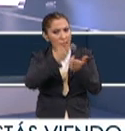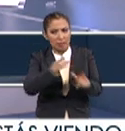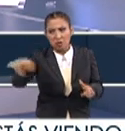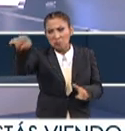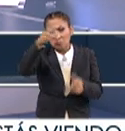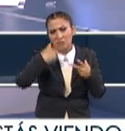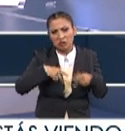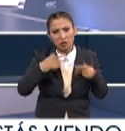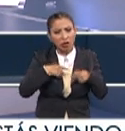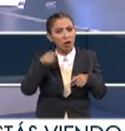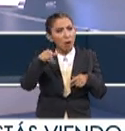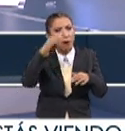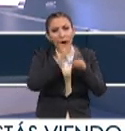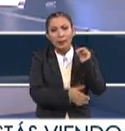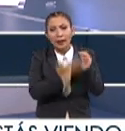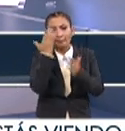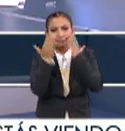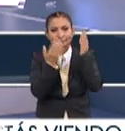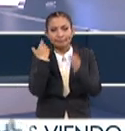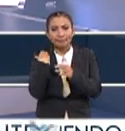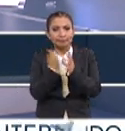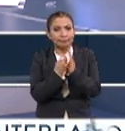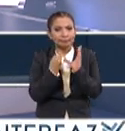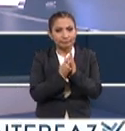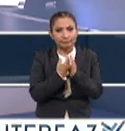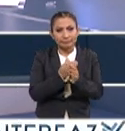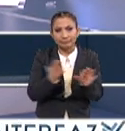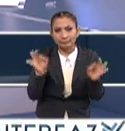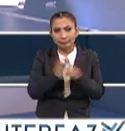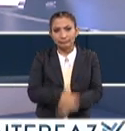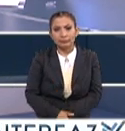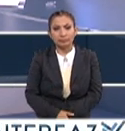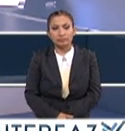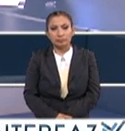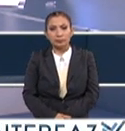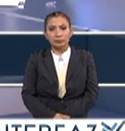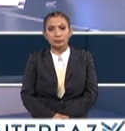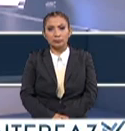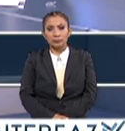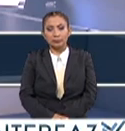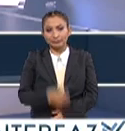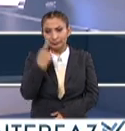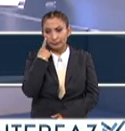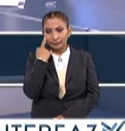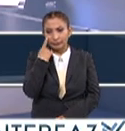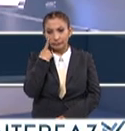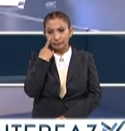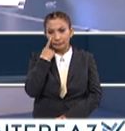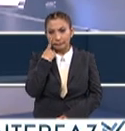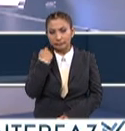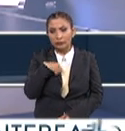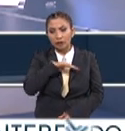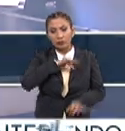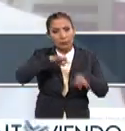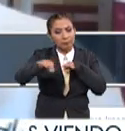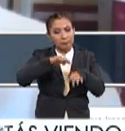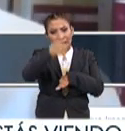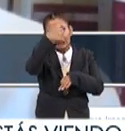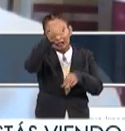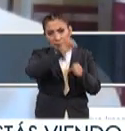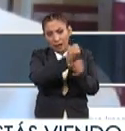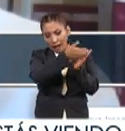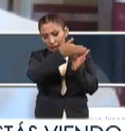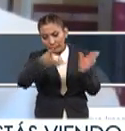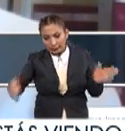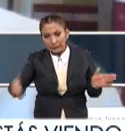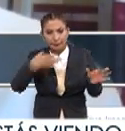todo público, concluir este MOOC tan relevante? Fíjese que, Omar, que estamos trabajando en 6 semanas.